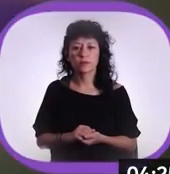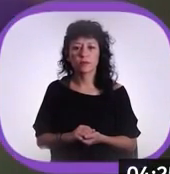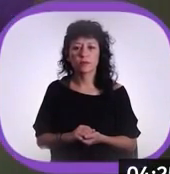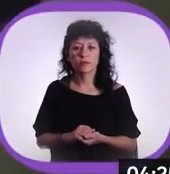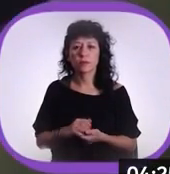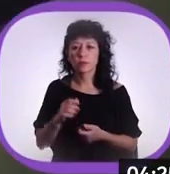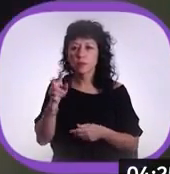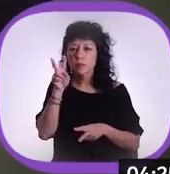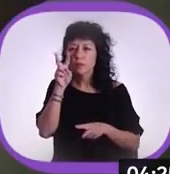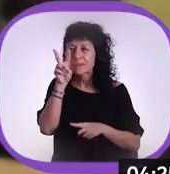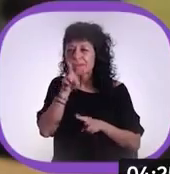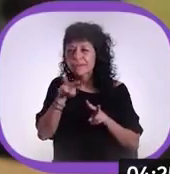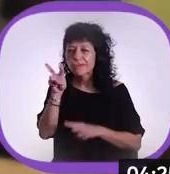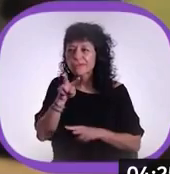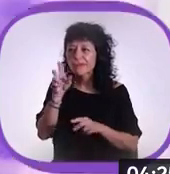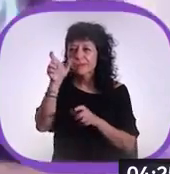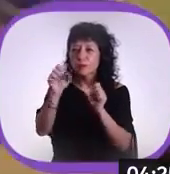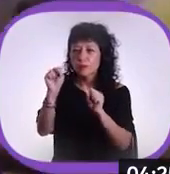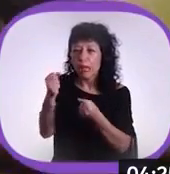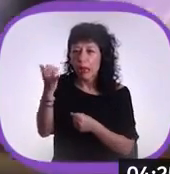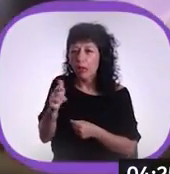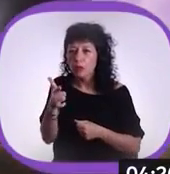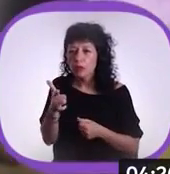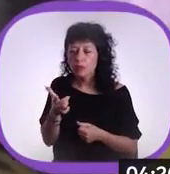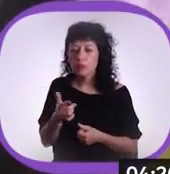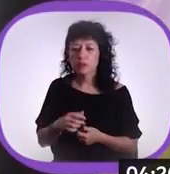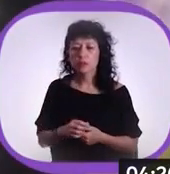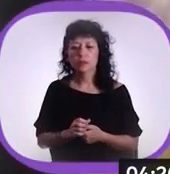Mejor rastreo si hay villanos.